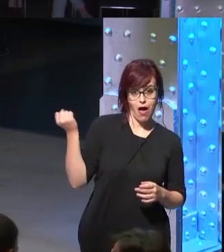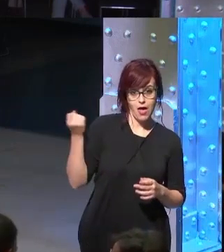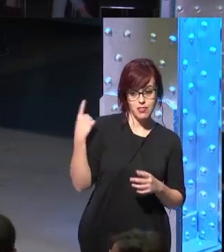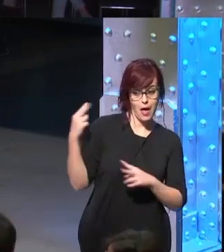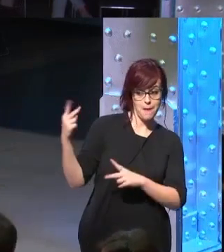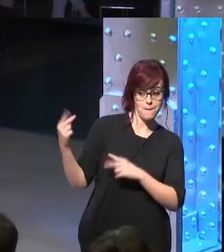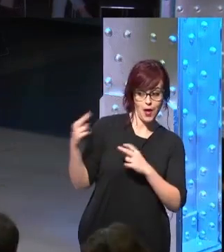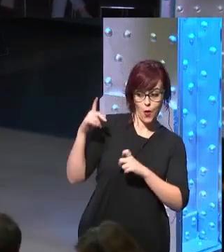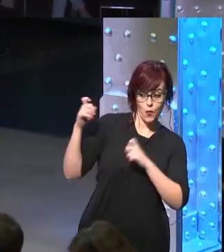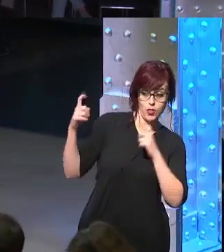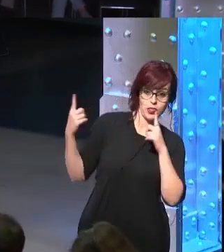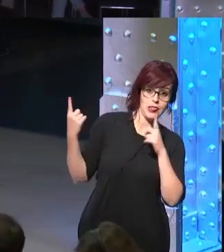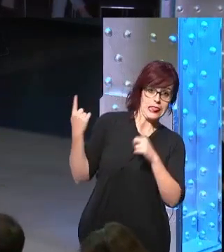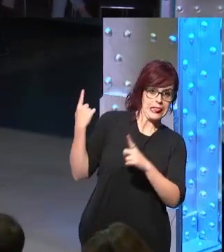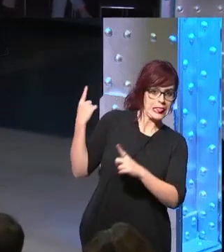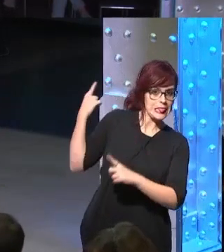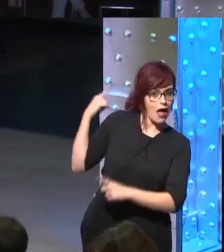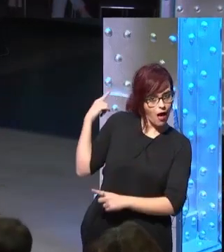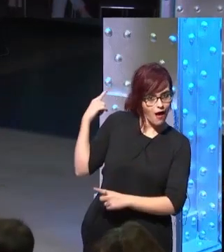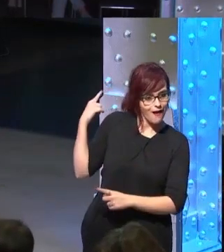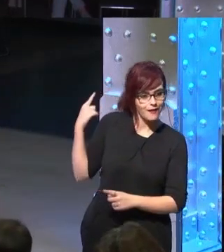esta pregunta.